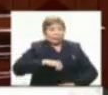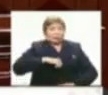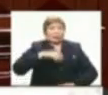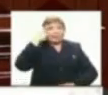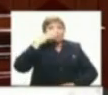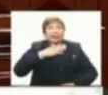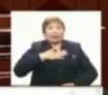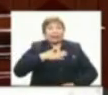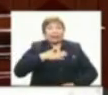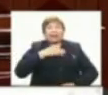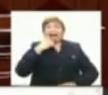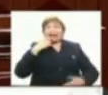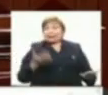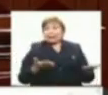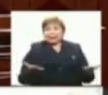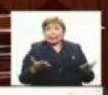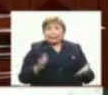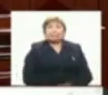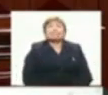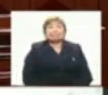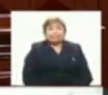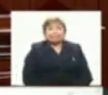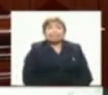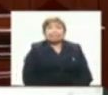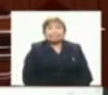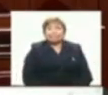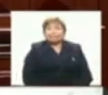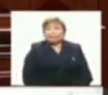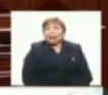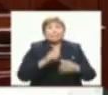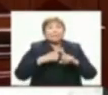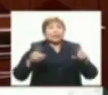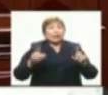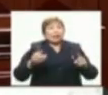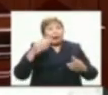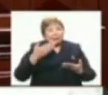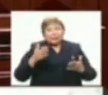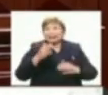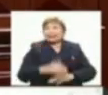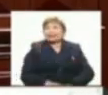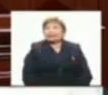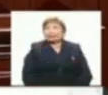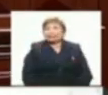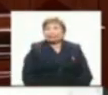mí estar en este recinto. Pero